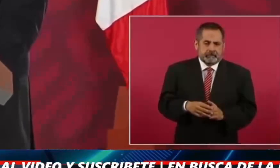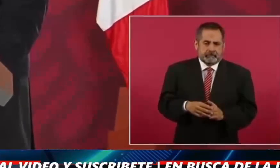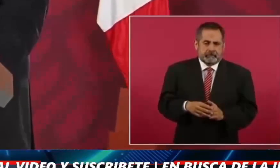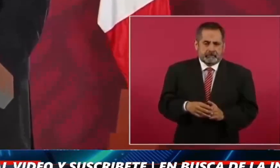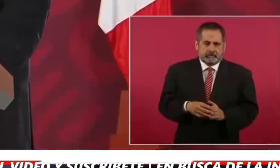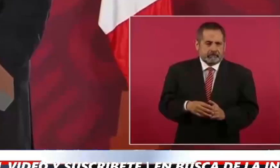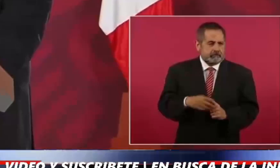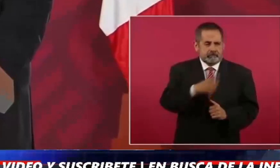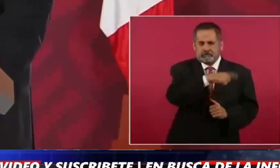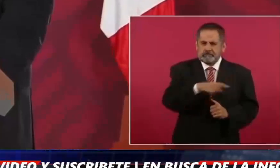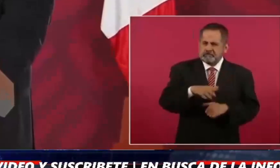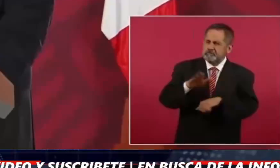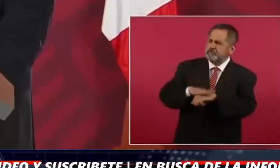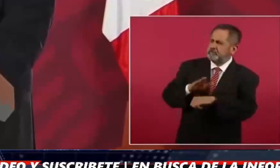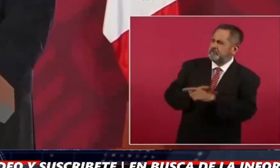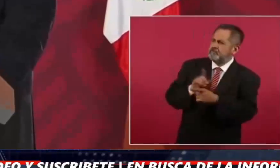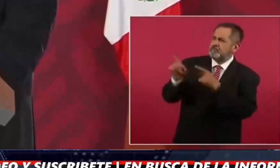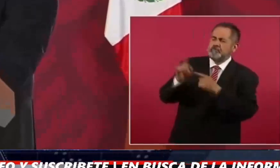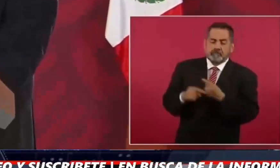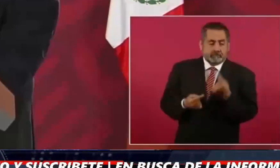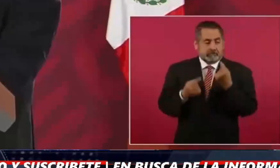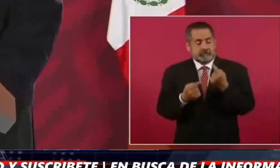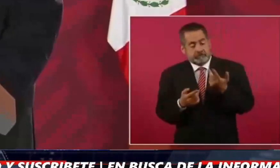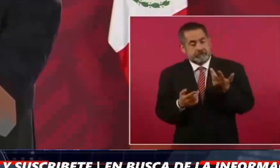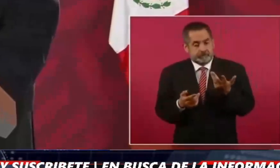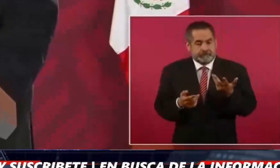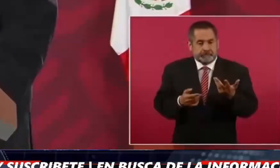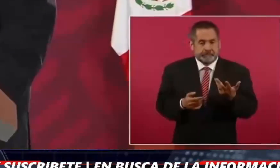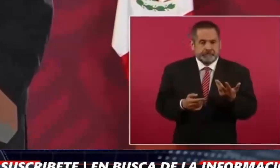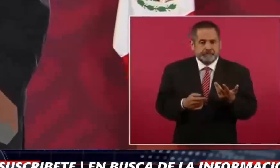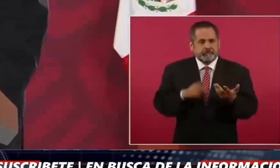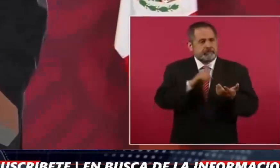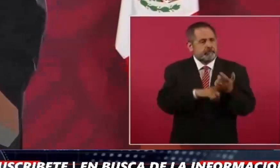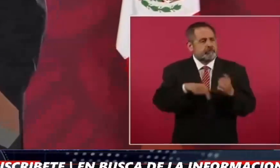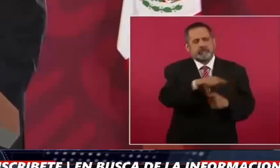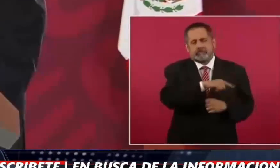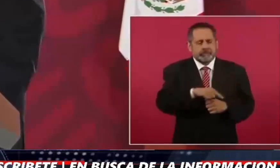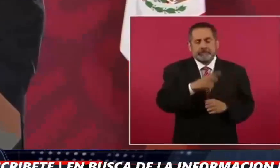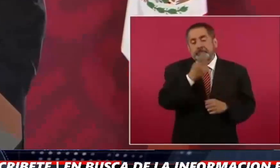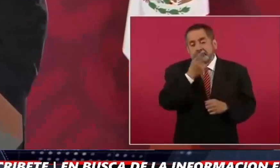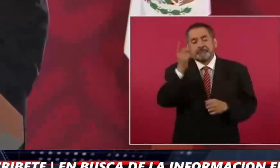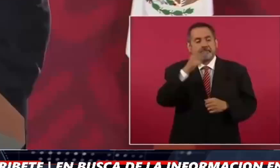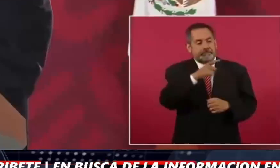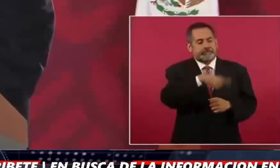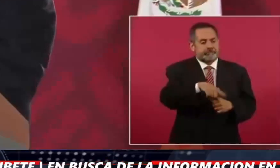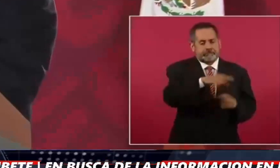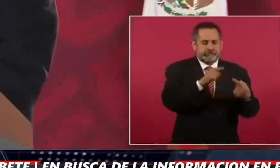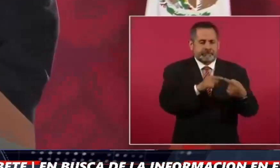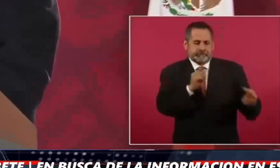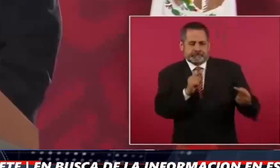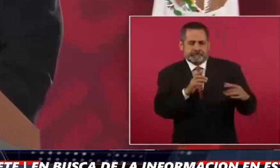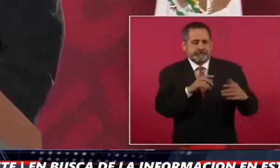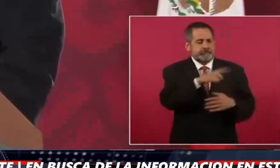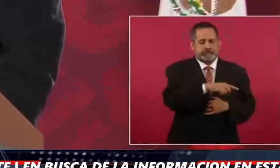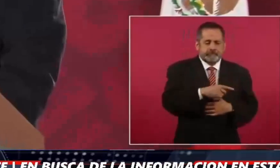un señalamiento que están usando nuestros adversarios